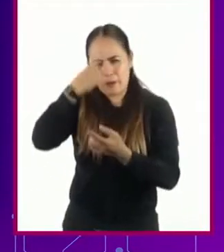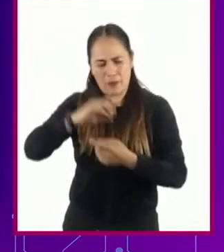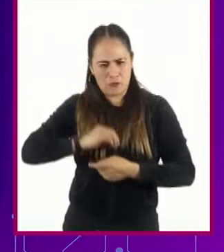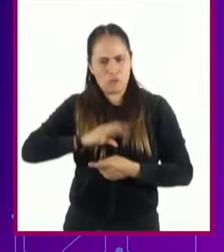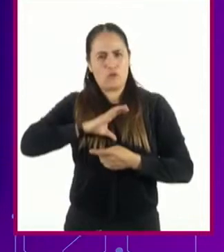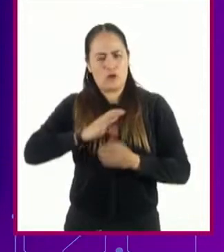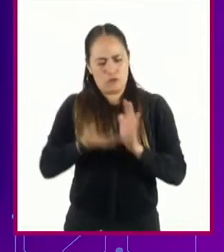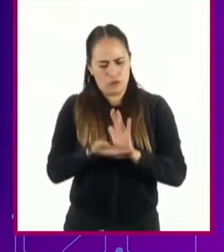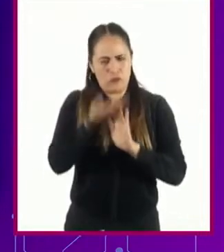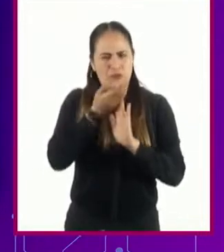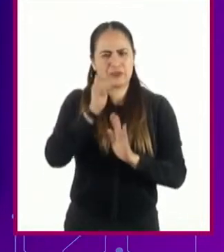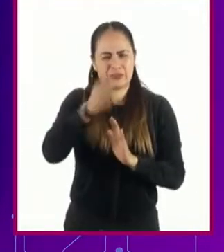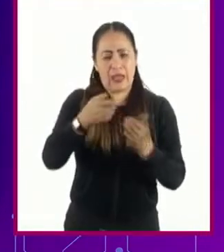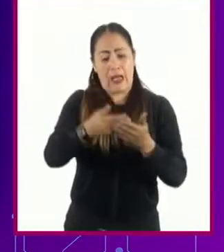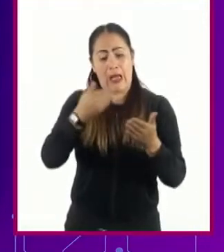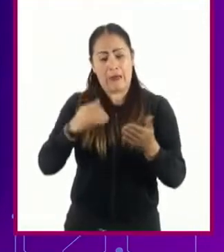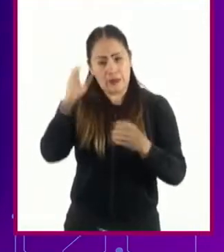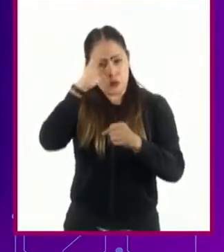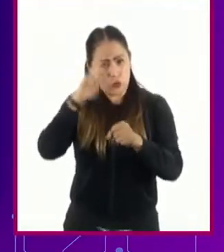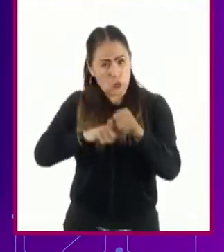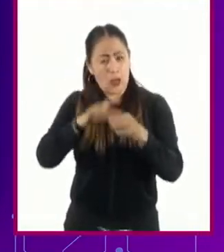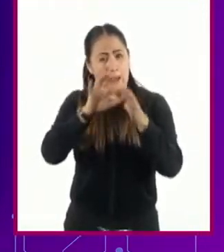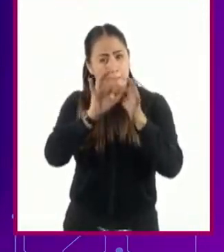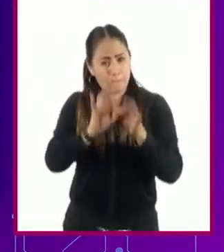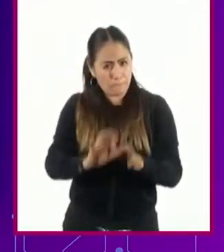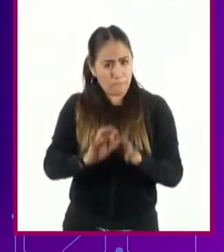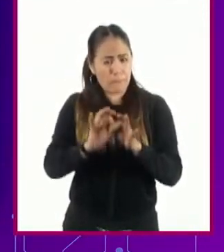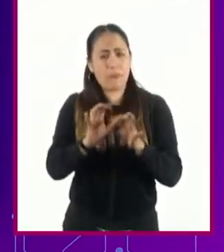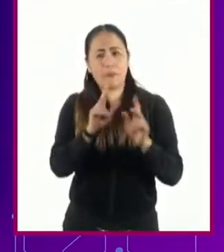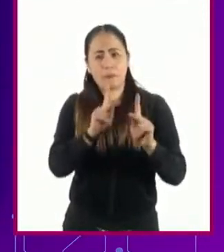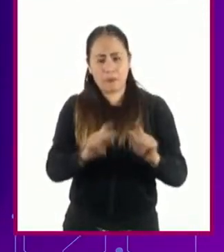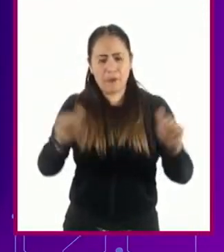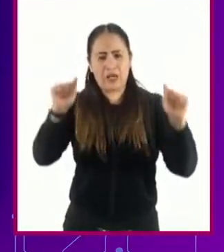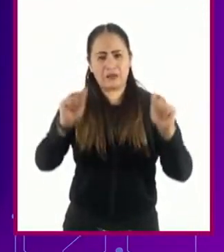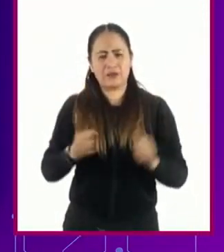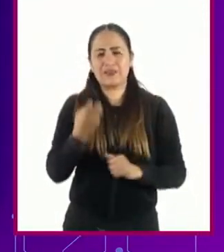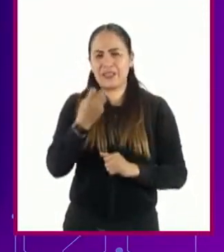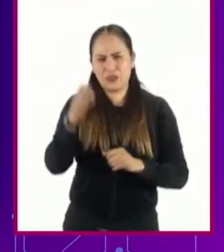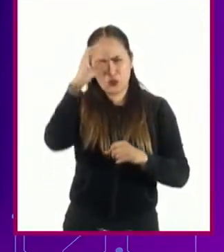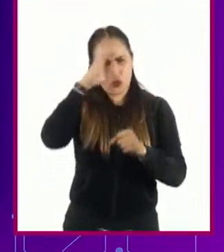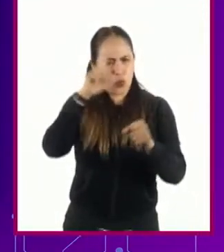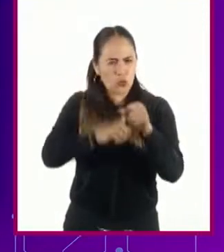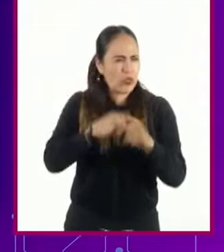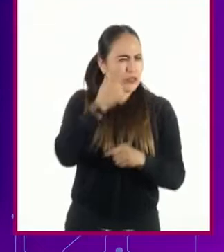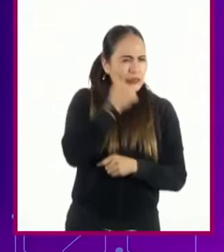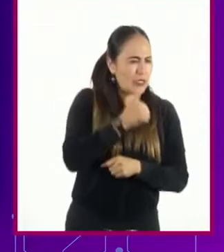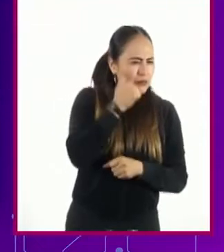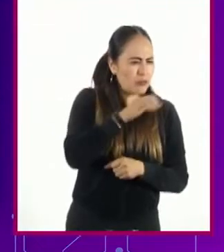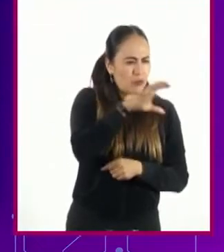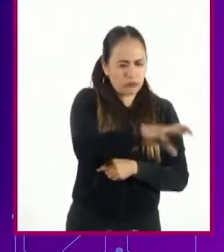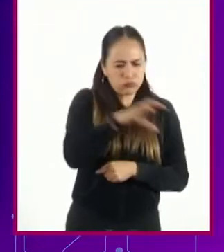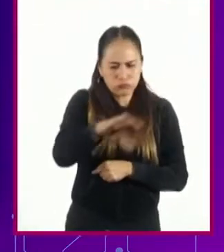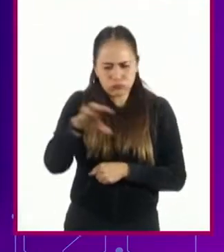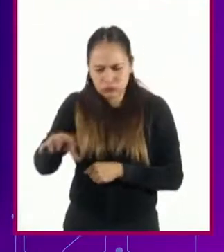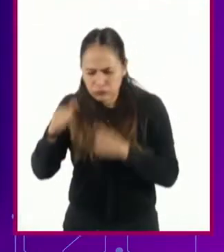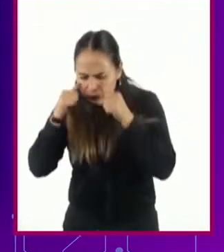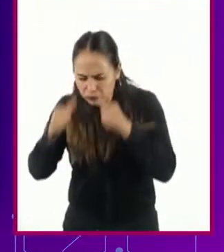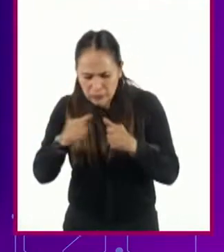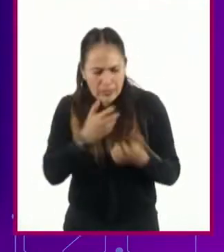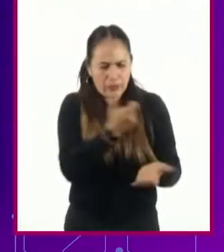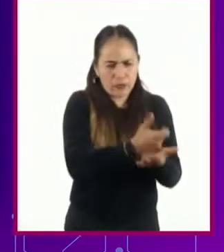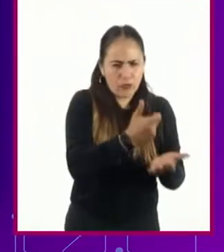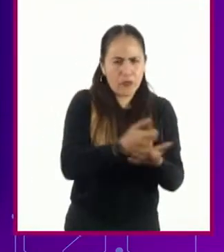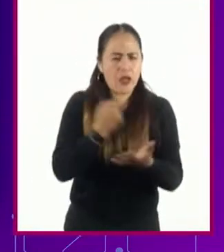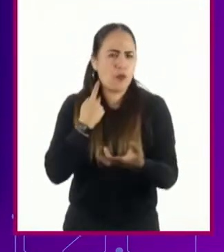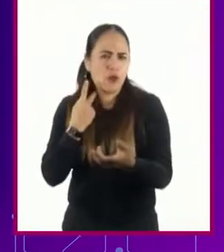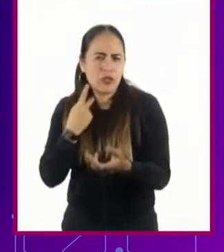una cultura de paz. Es importante considerar que la cultura interviene en todos los ámbitos de la sociedad, es decir, en la economía,